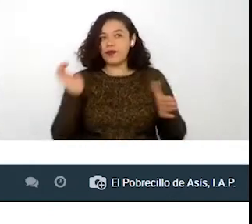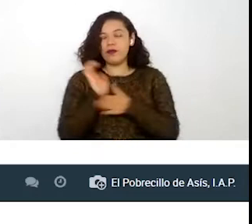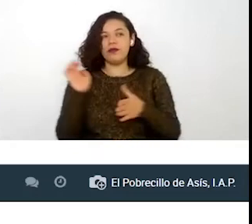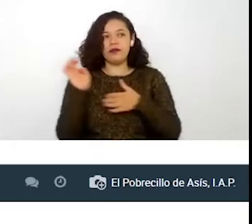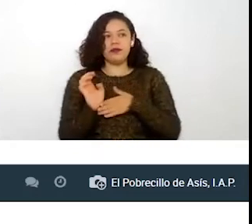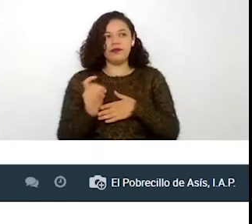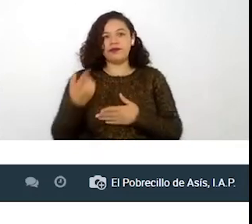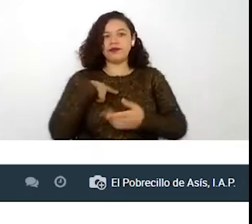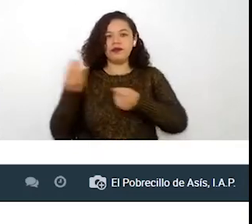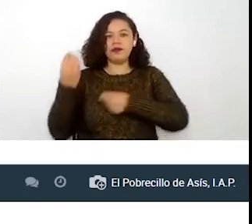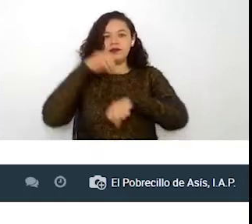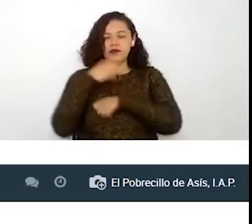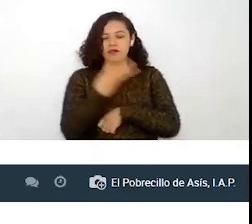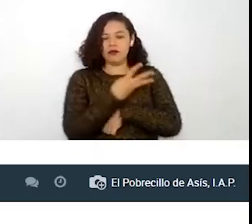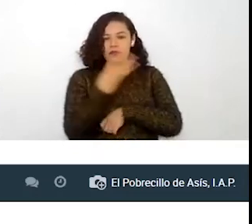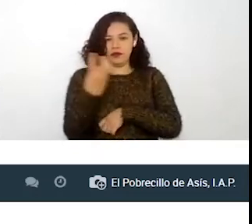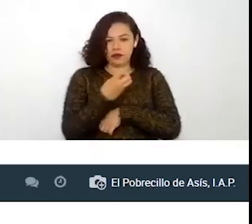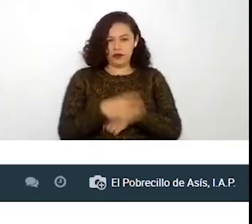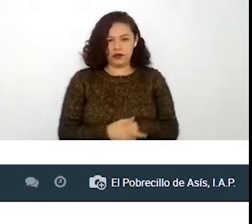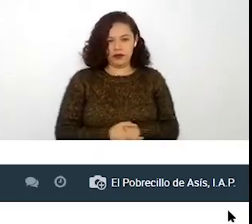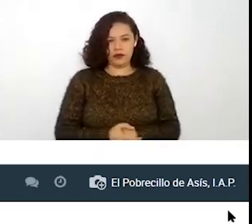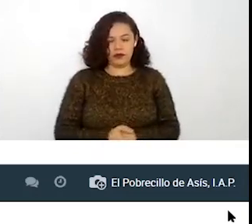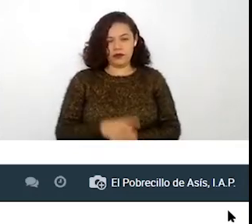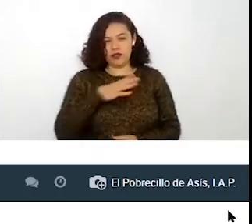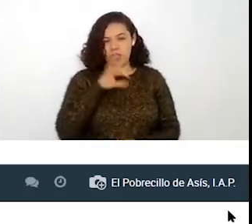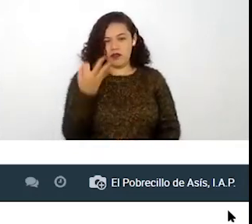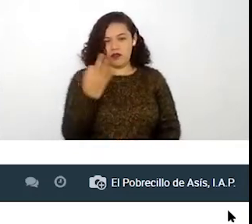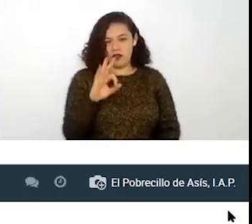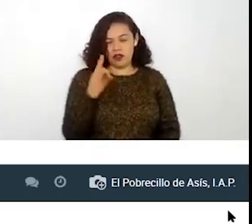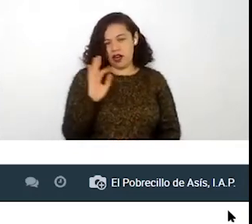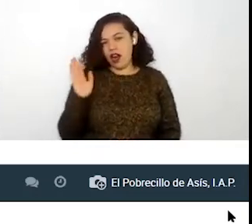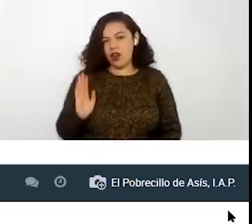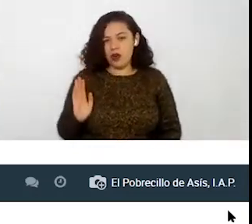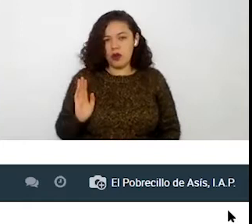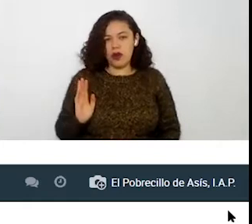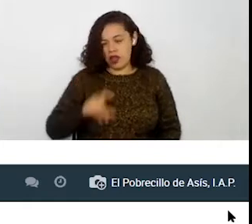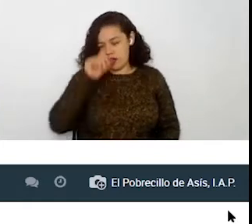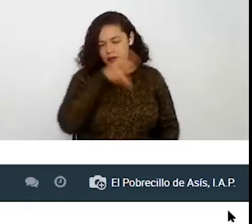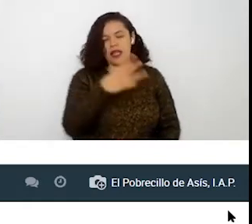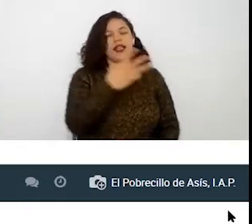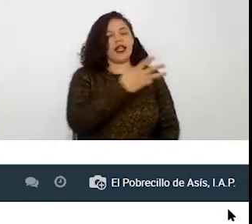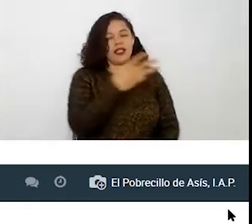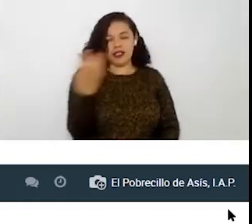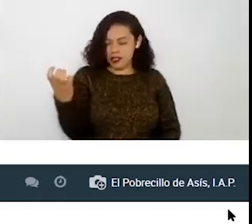lo voy a poner no sé 300 febrero le vamos a poner igual 3